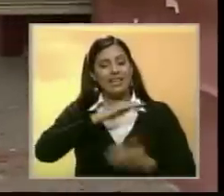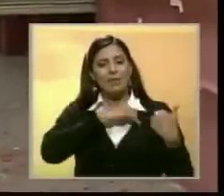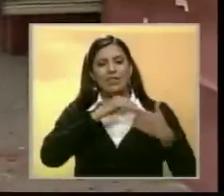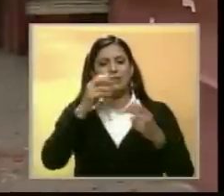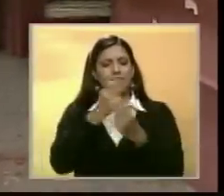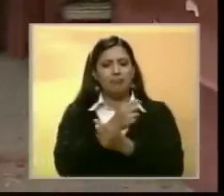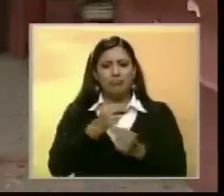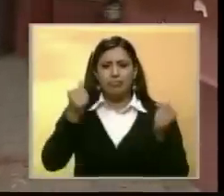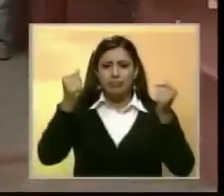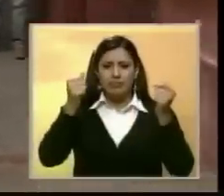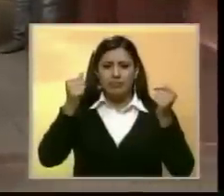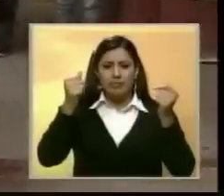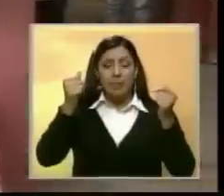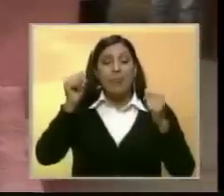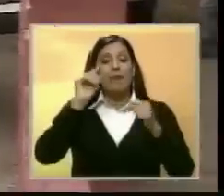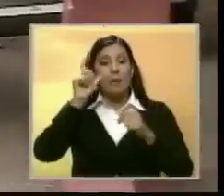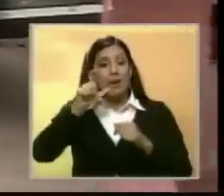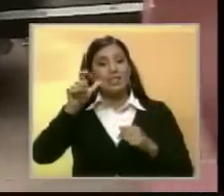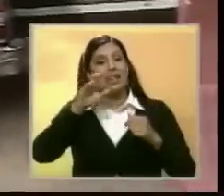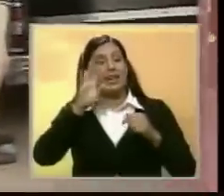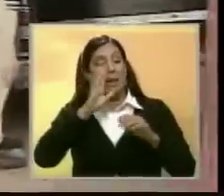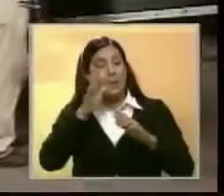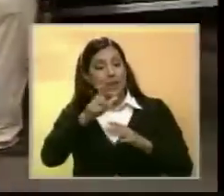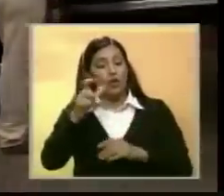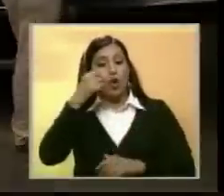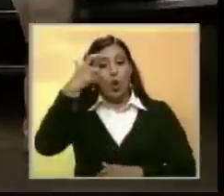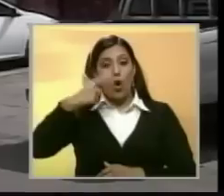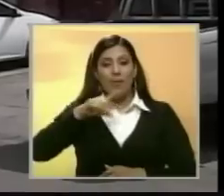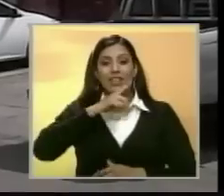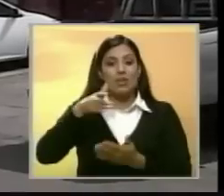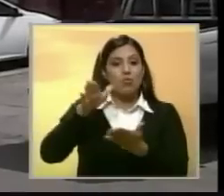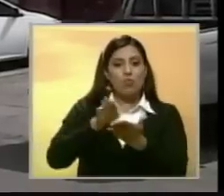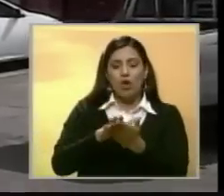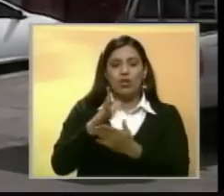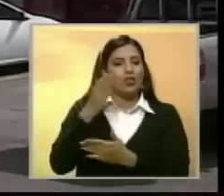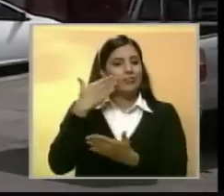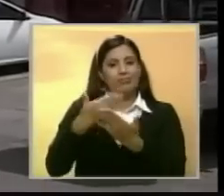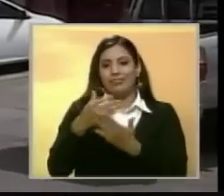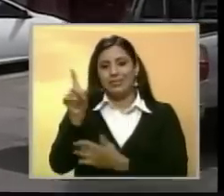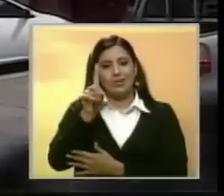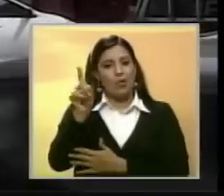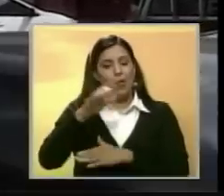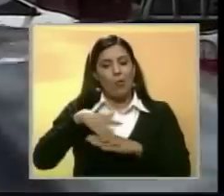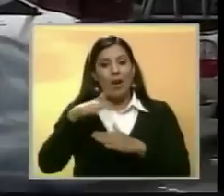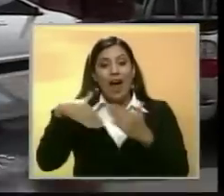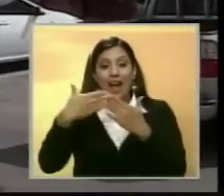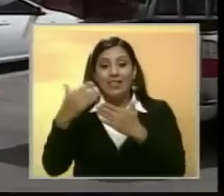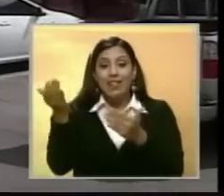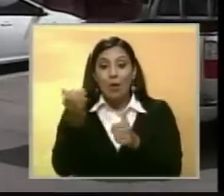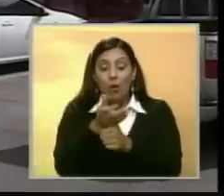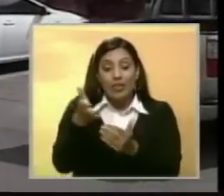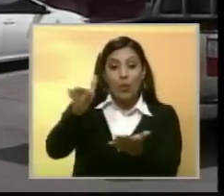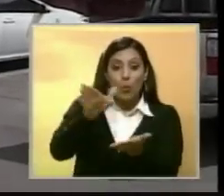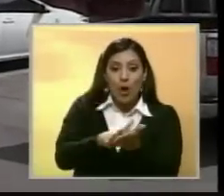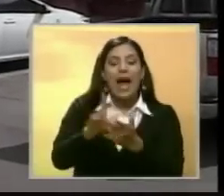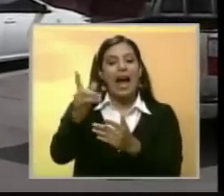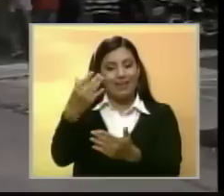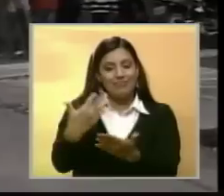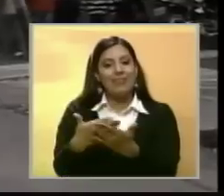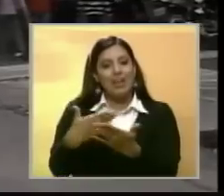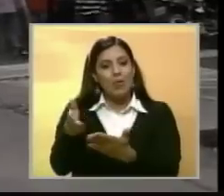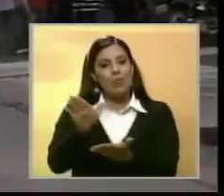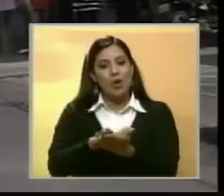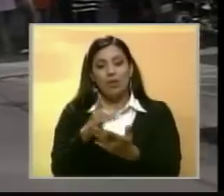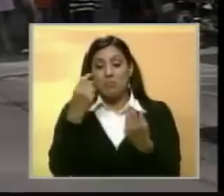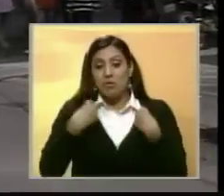una desaparición y la hipótesis de que el señor López esté muerto no puede ser confirmada hasta tanto no se halle el cadáver